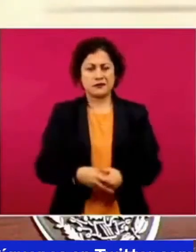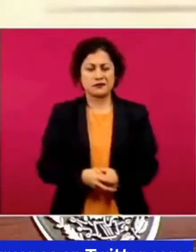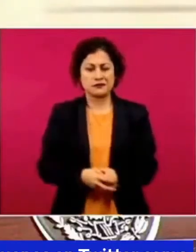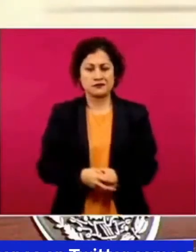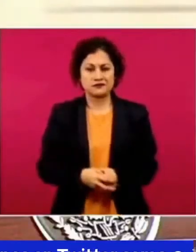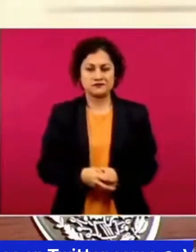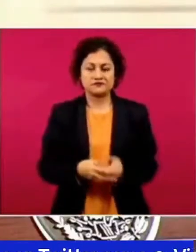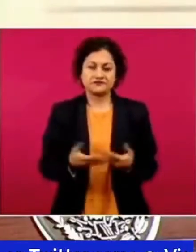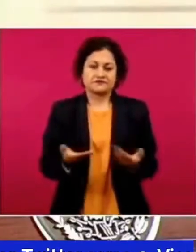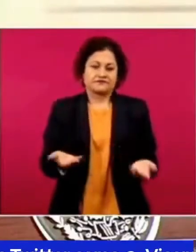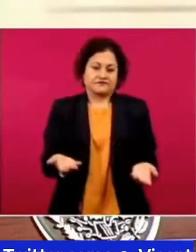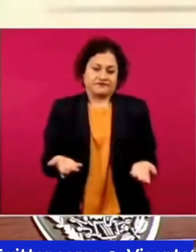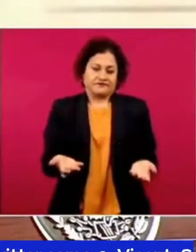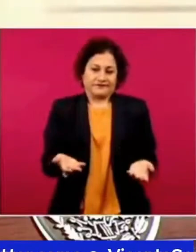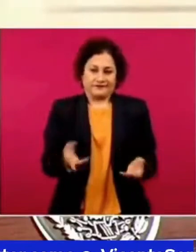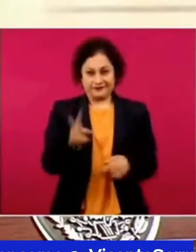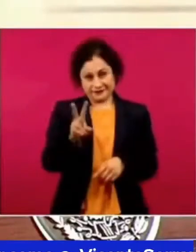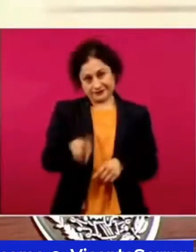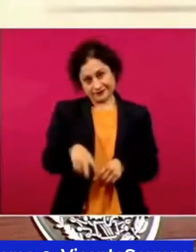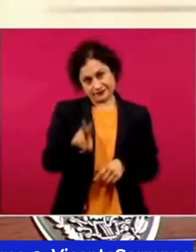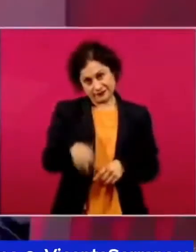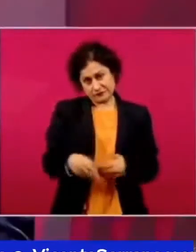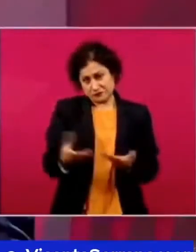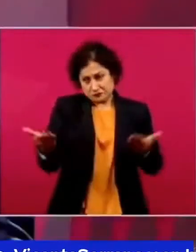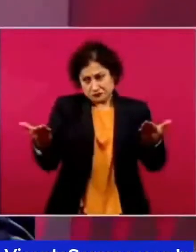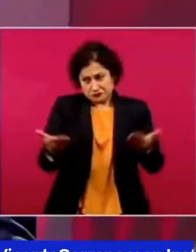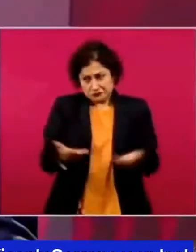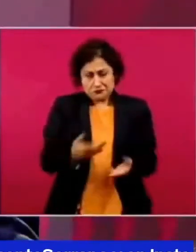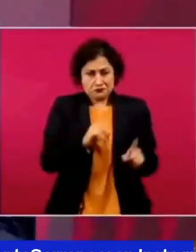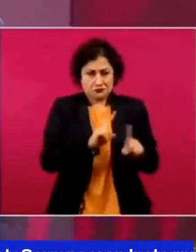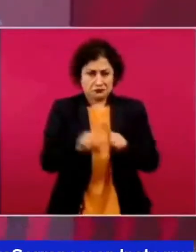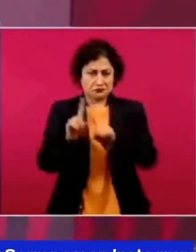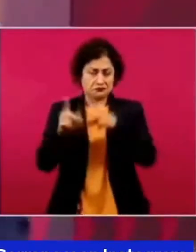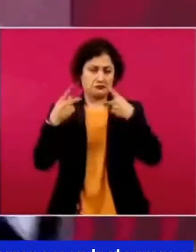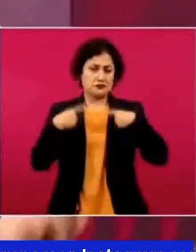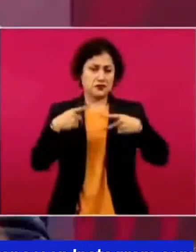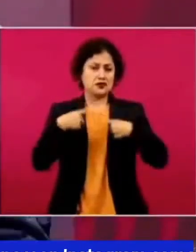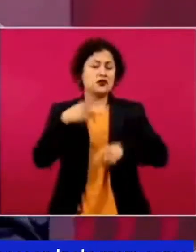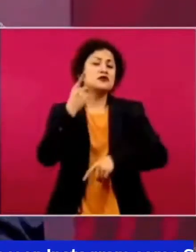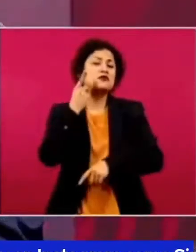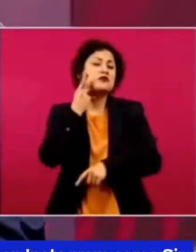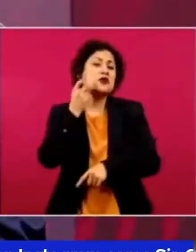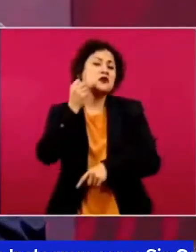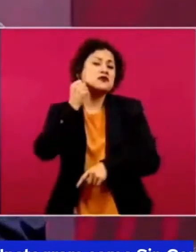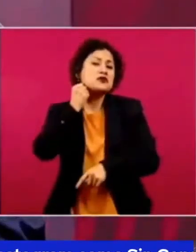Aquí podrían venir legisladores a narrarnos